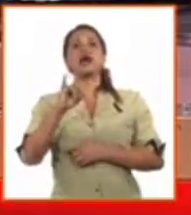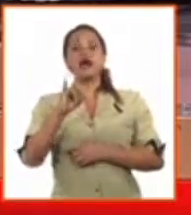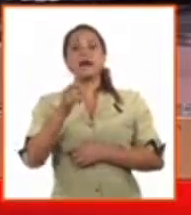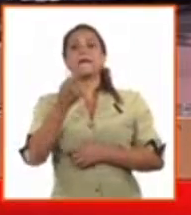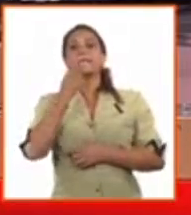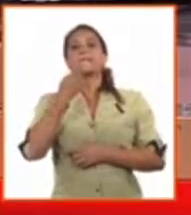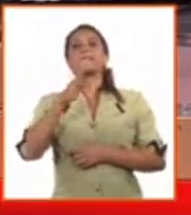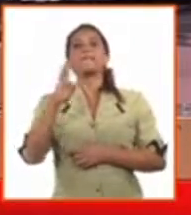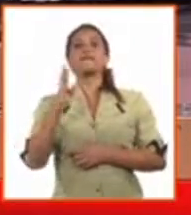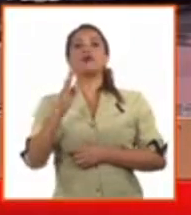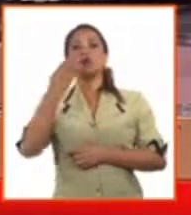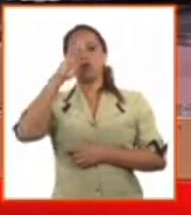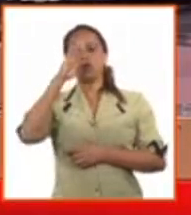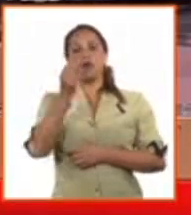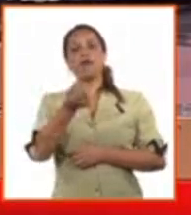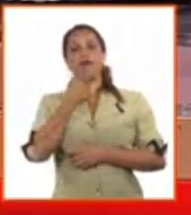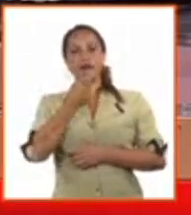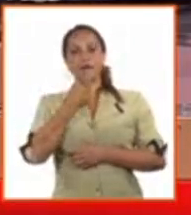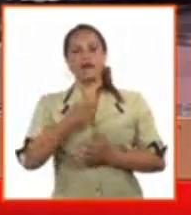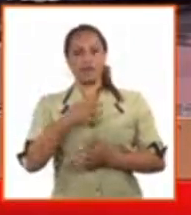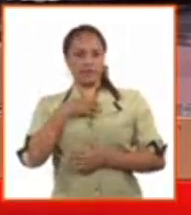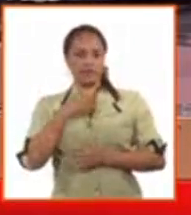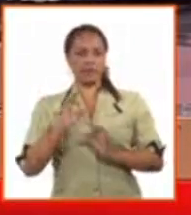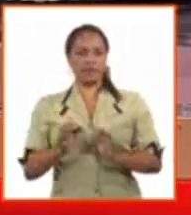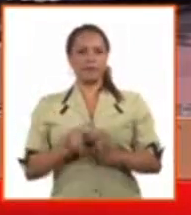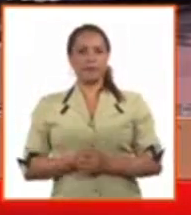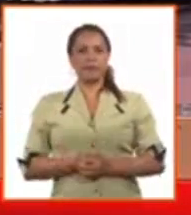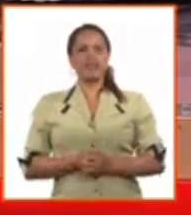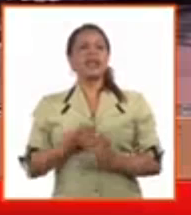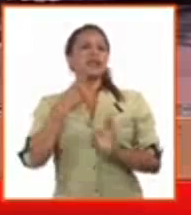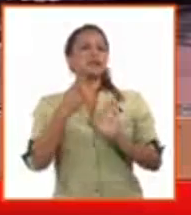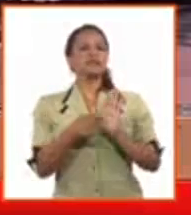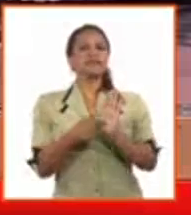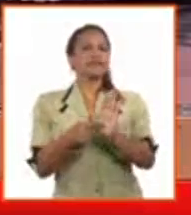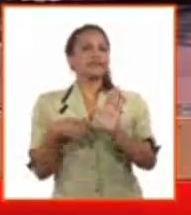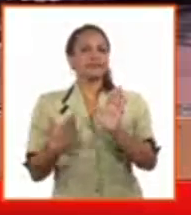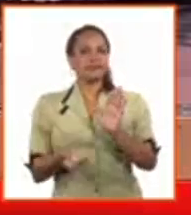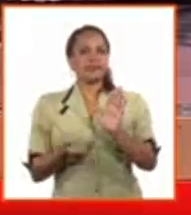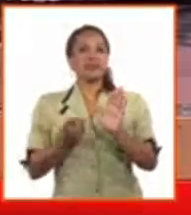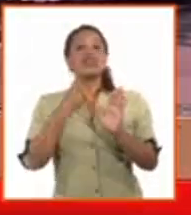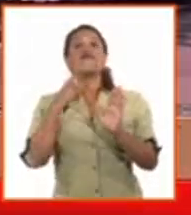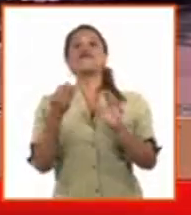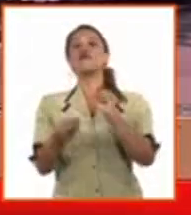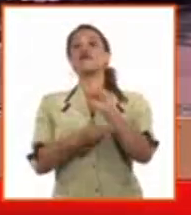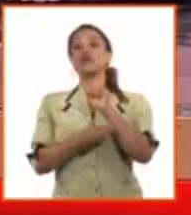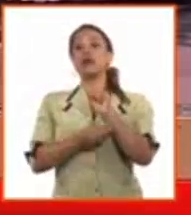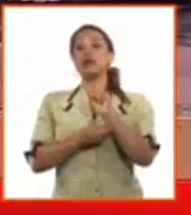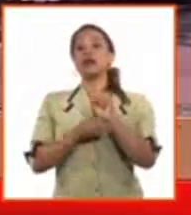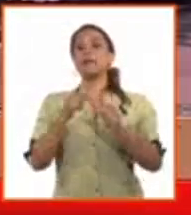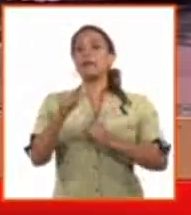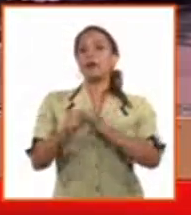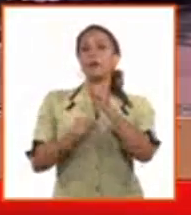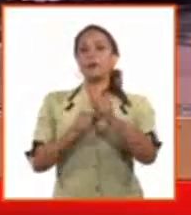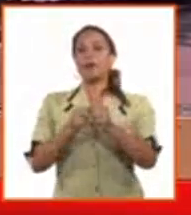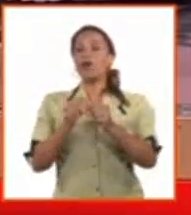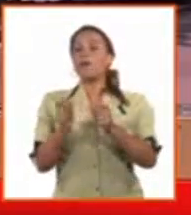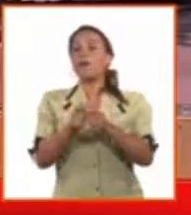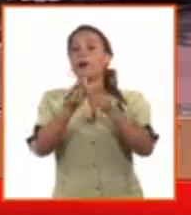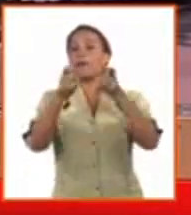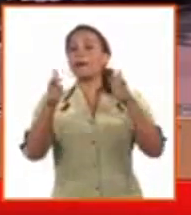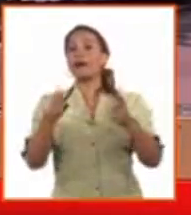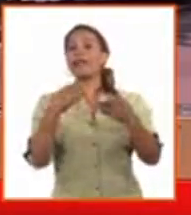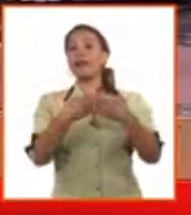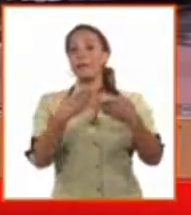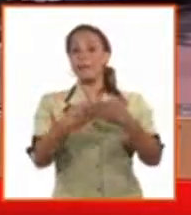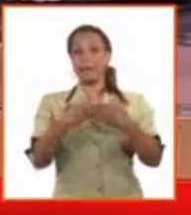ya wafa creo que es también la o sea creo que es una demostración también de fortaleza que se va adquiriendo en aquellos sectores